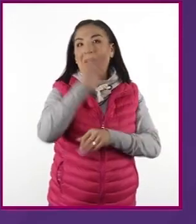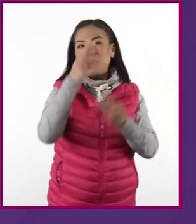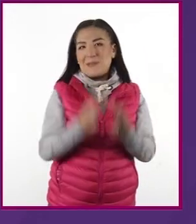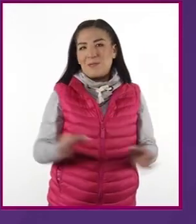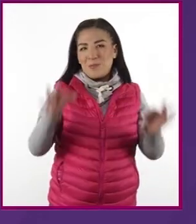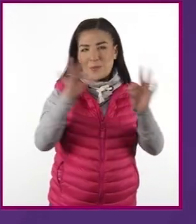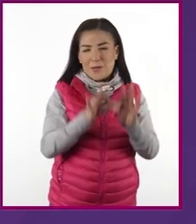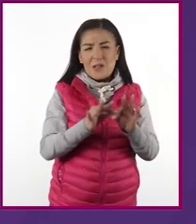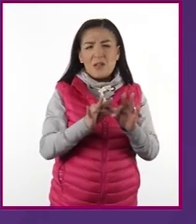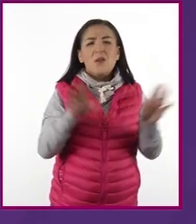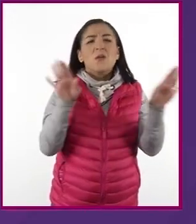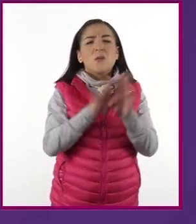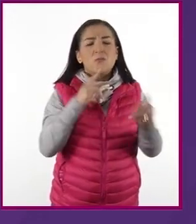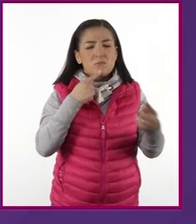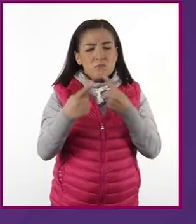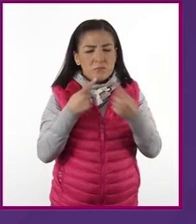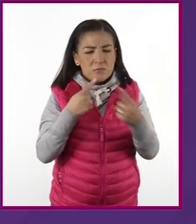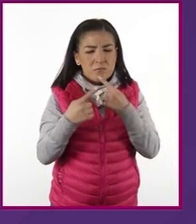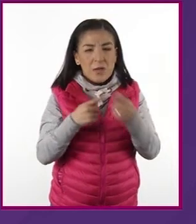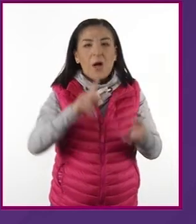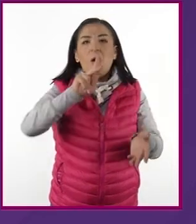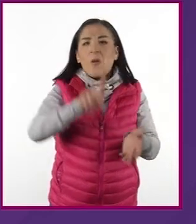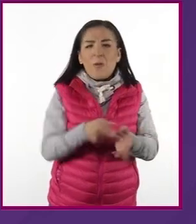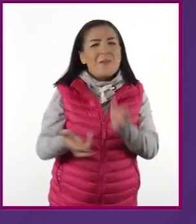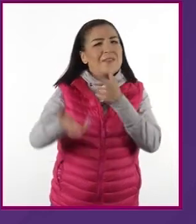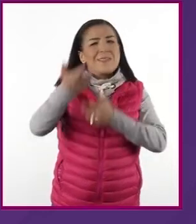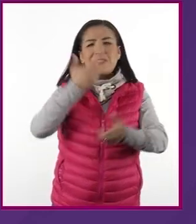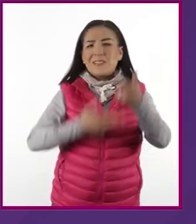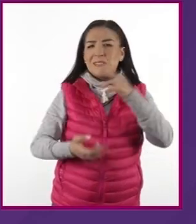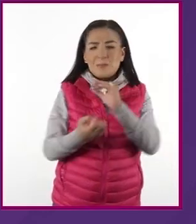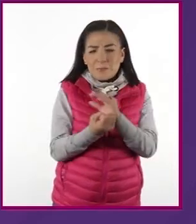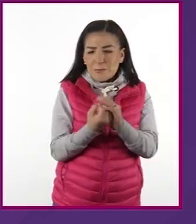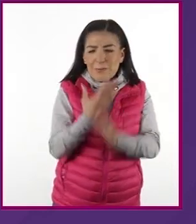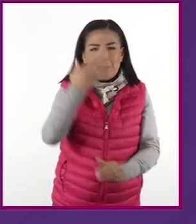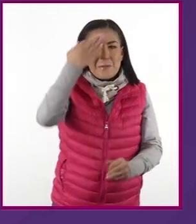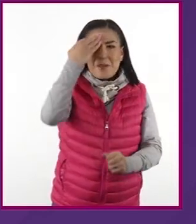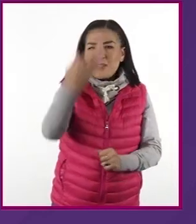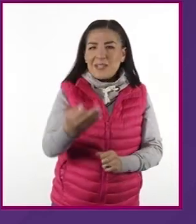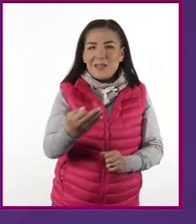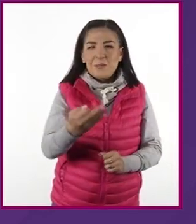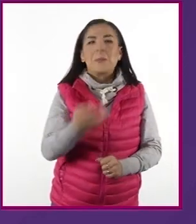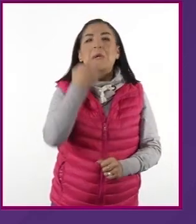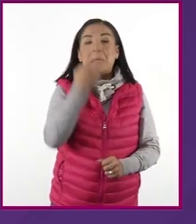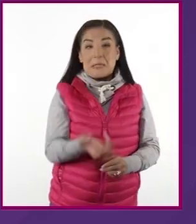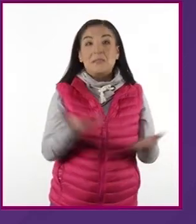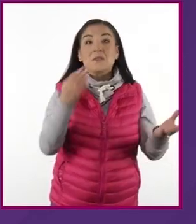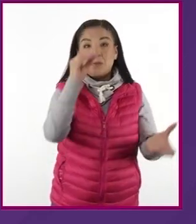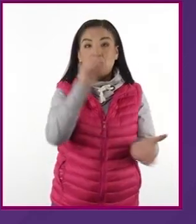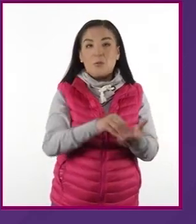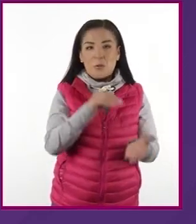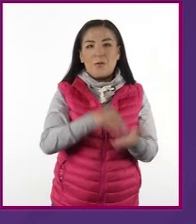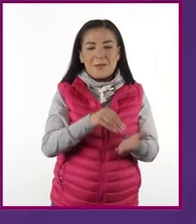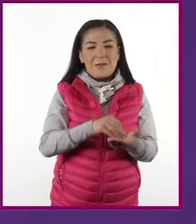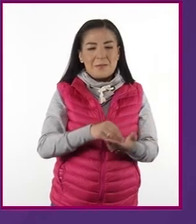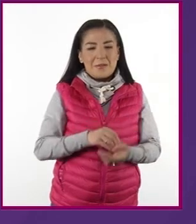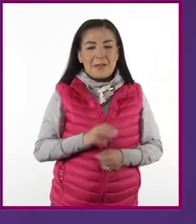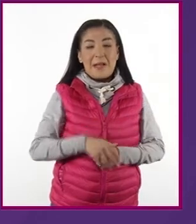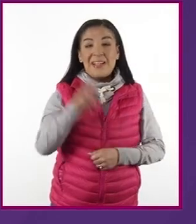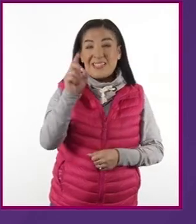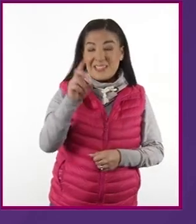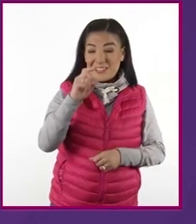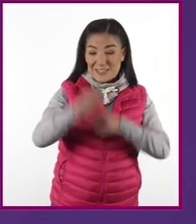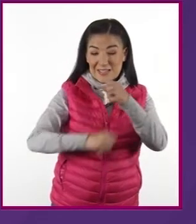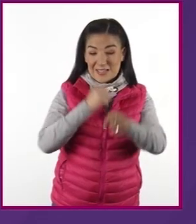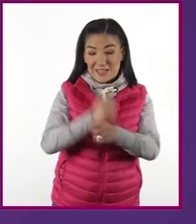renovación constante e incisiva que todavía, 30 años después, no